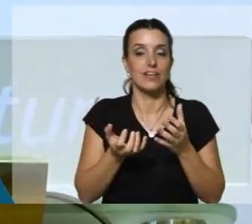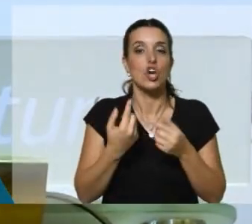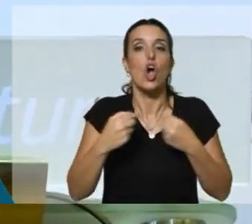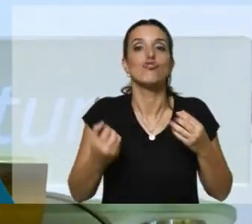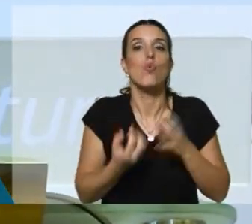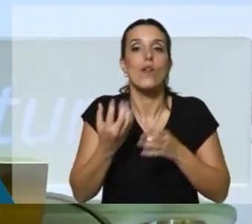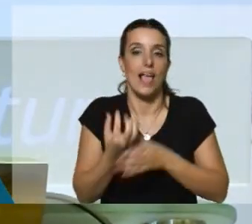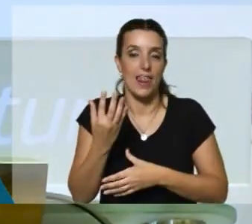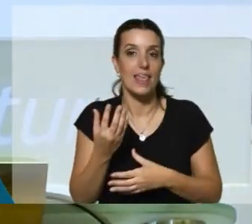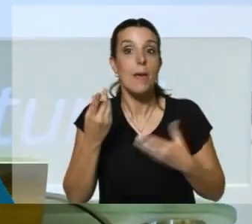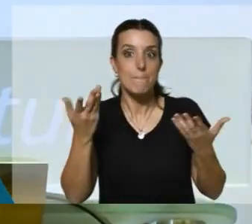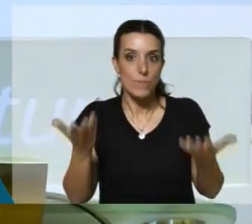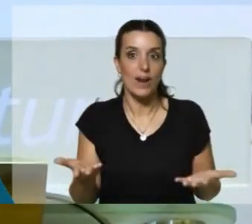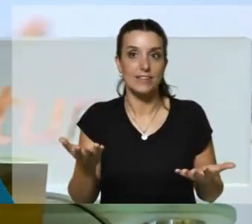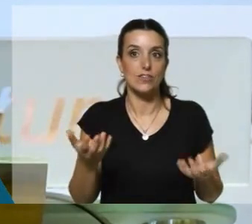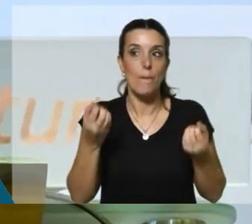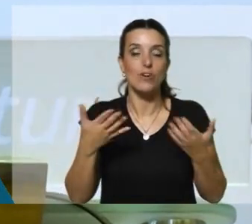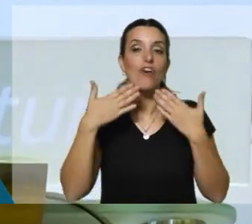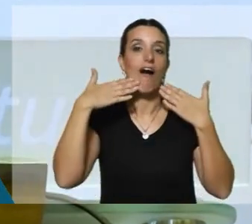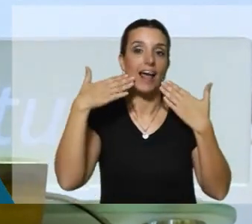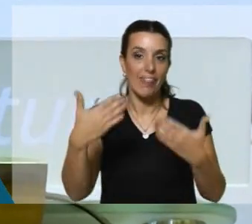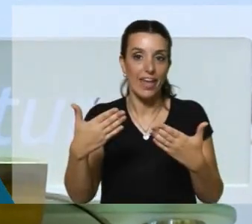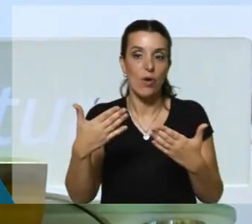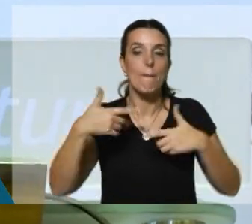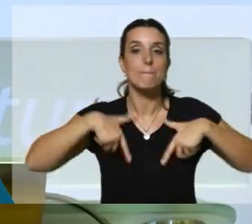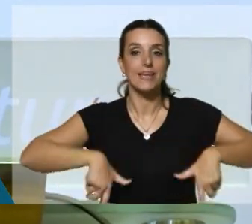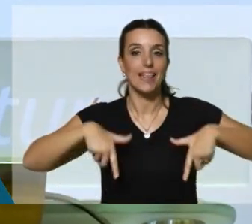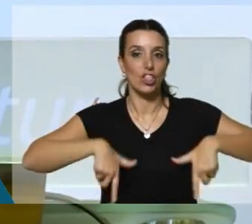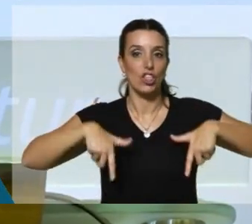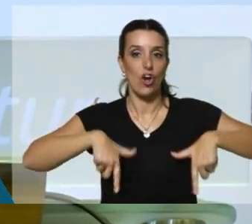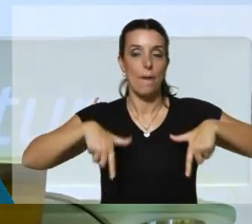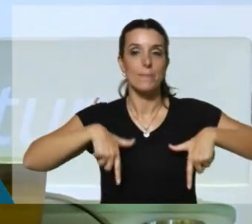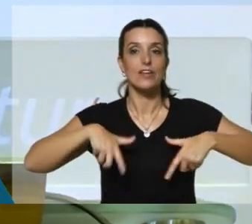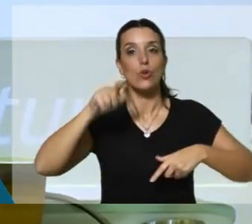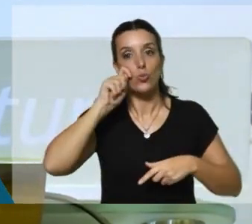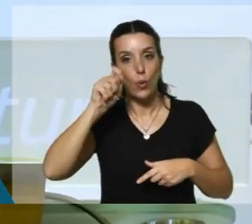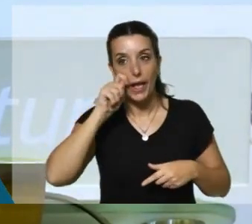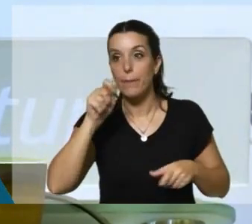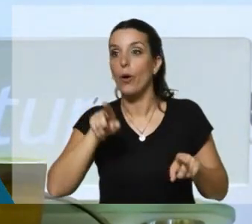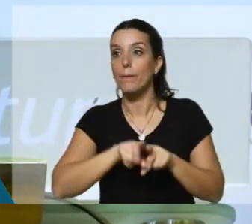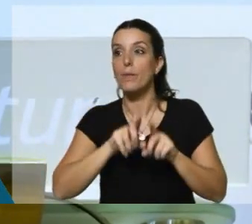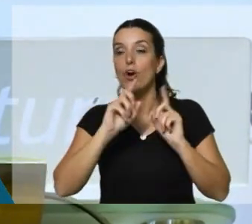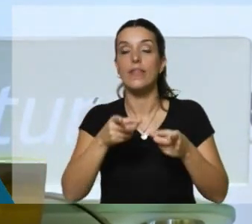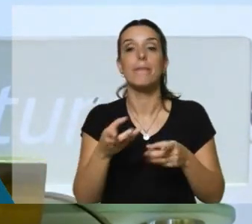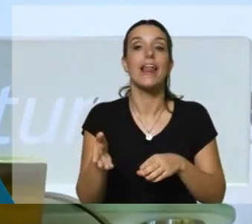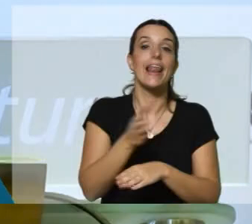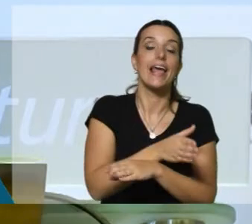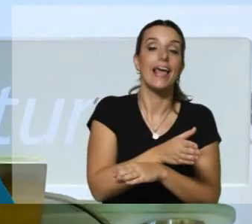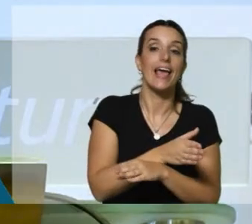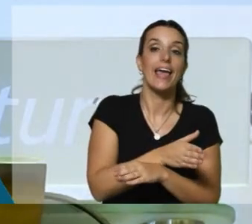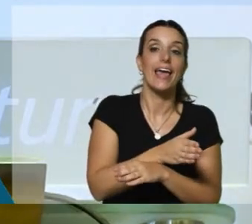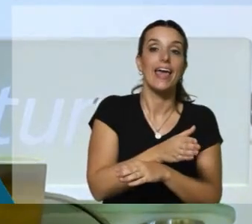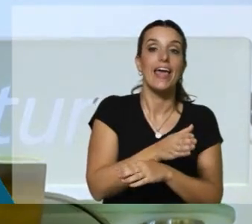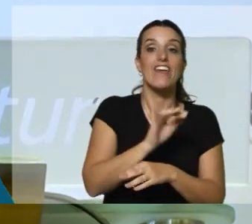cosas. Y por eso agradezco al ministro de Turismo, como también lo hacía Tabaré,